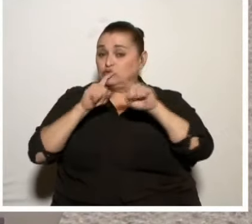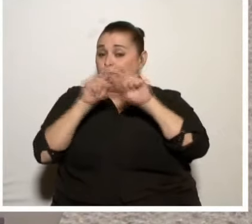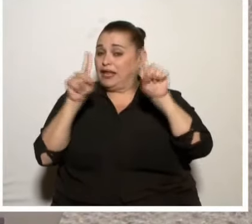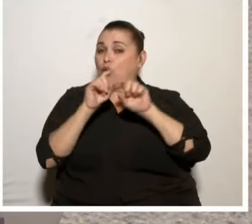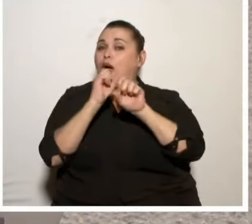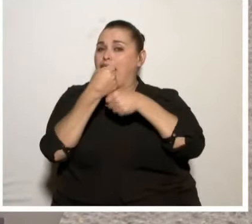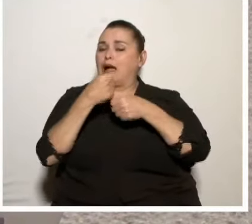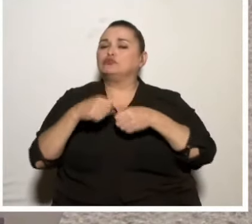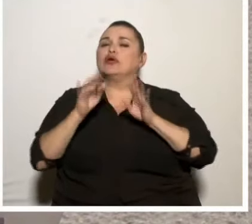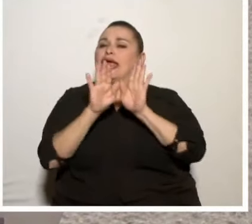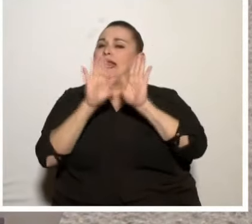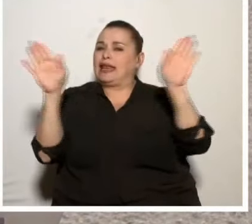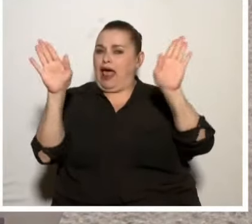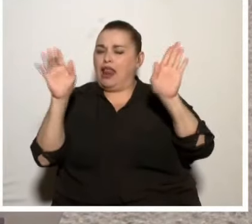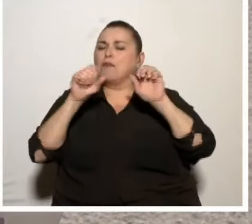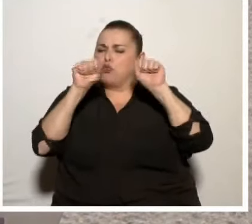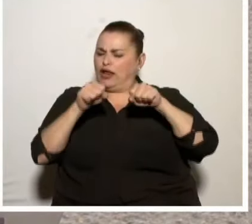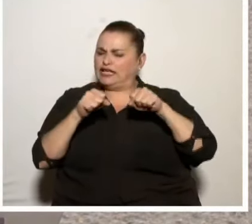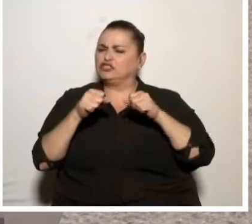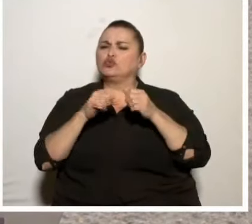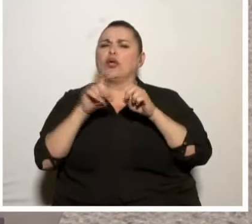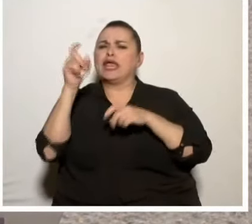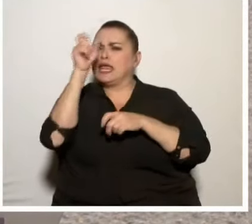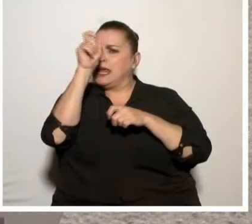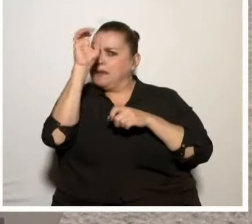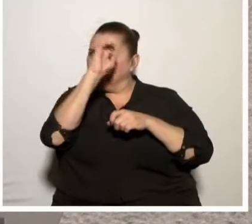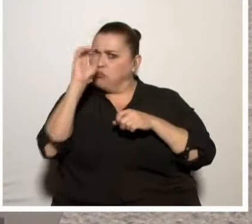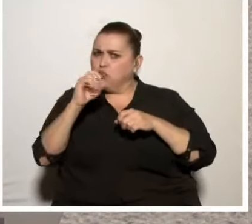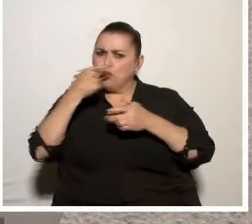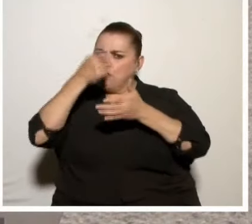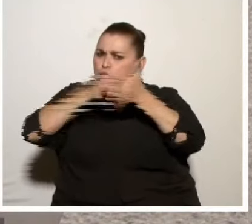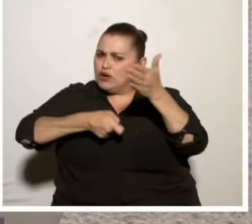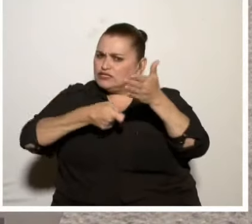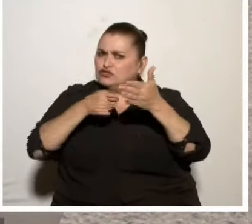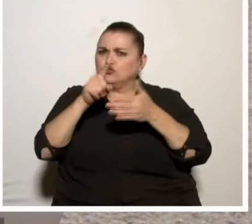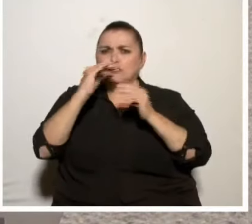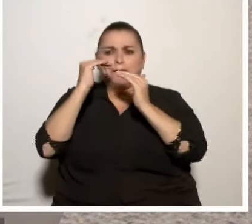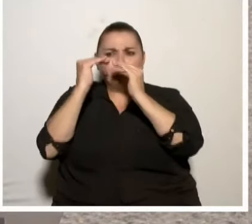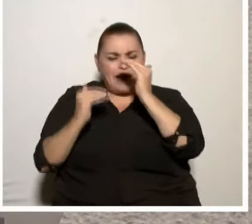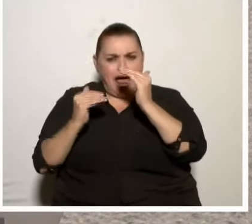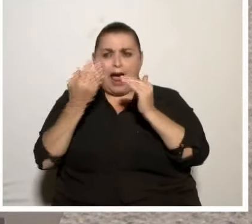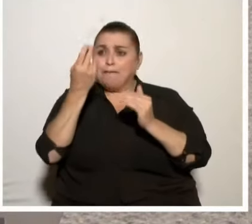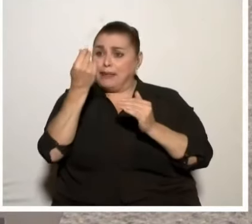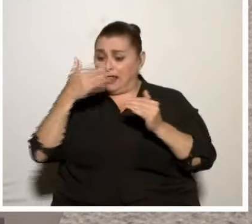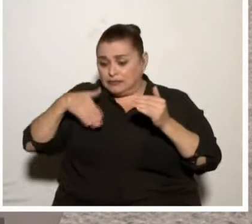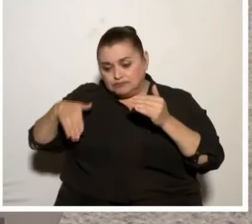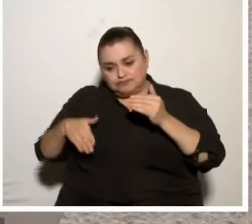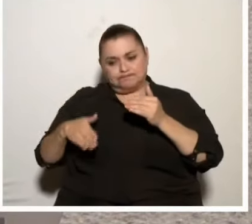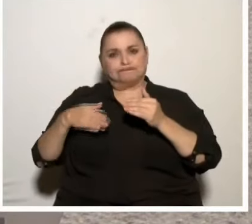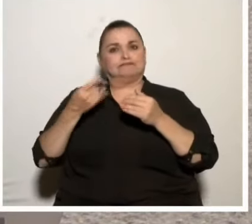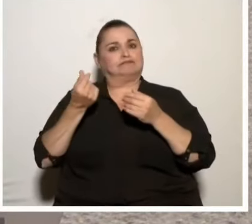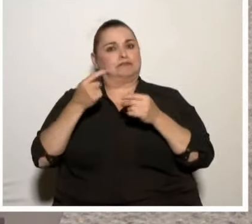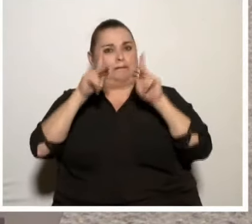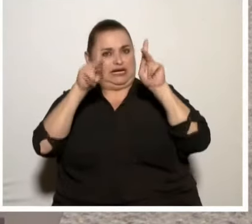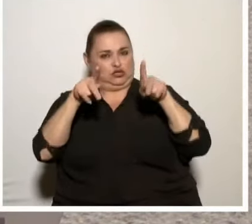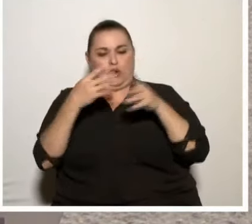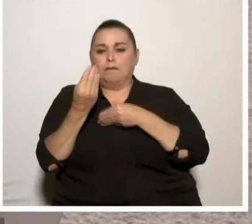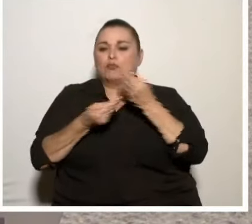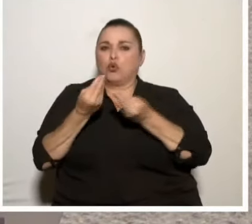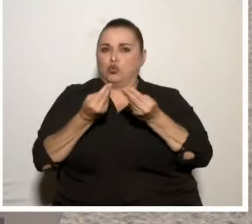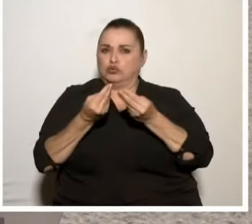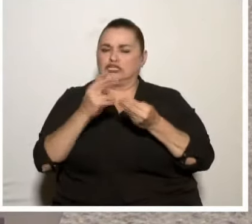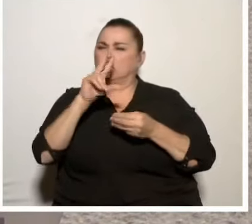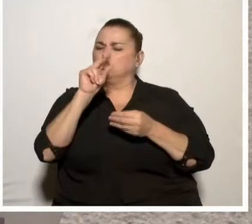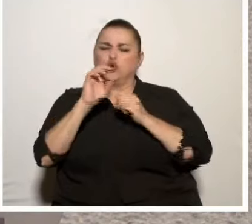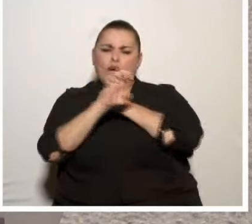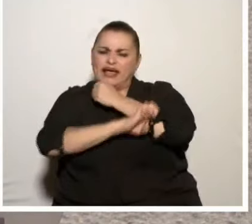proponemos tasa plana. Hay que bajar todos los impuestos, que la plata quede en los bolsillos de quienes la producen y que no vaya al Estado